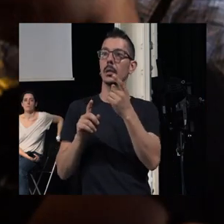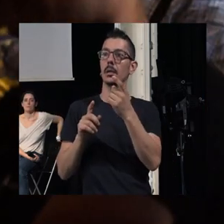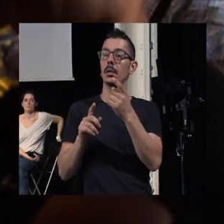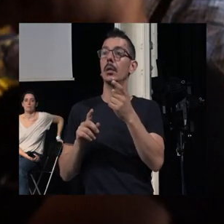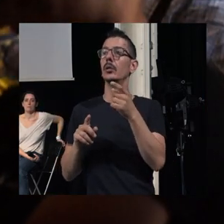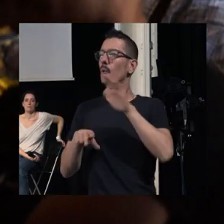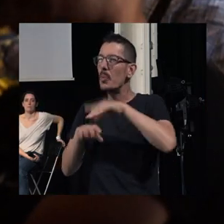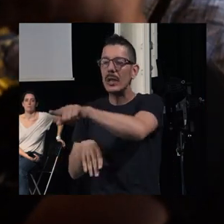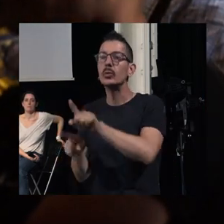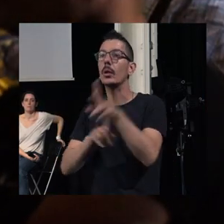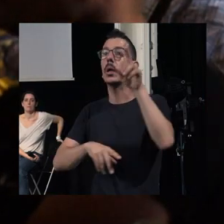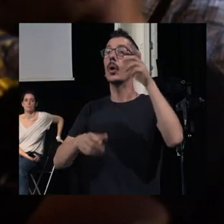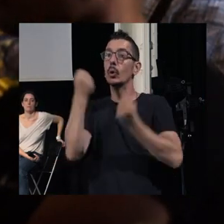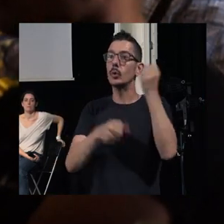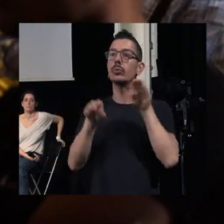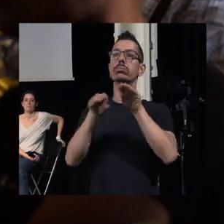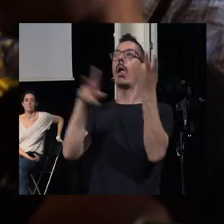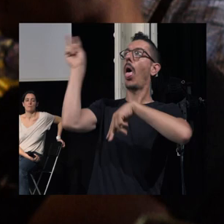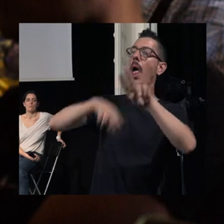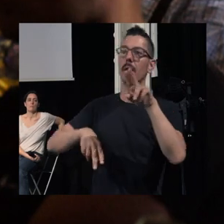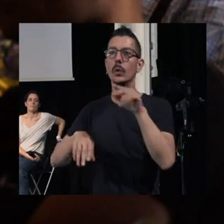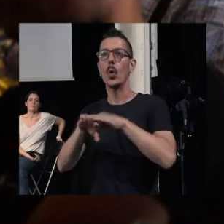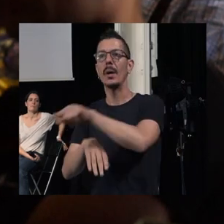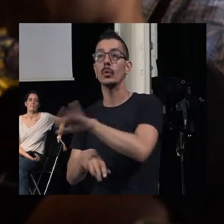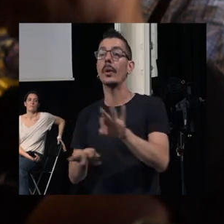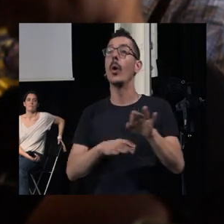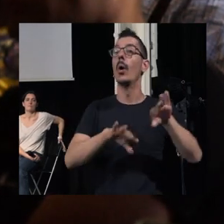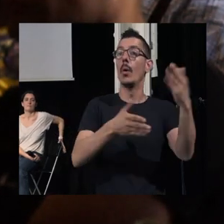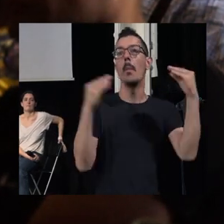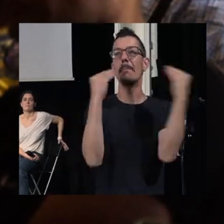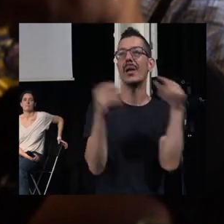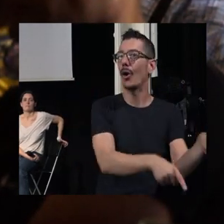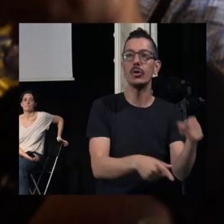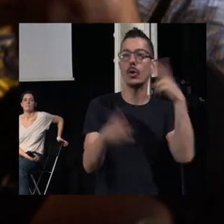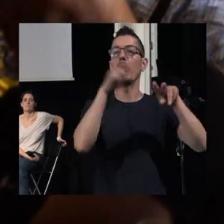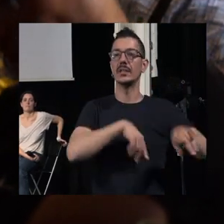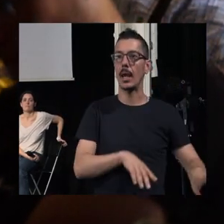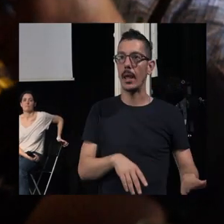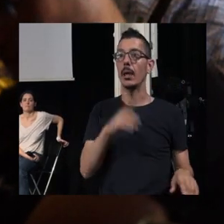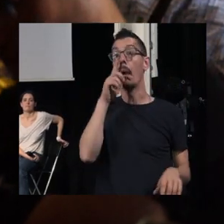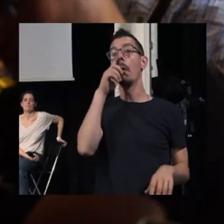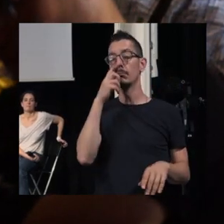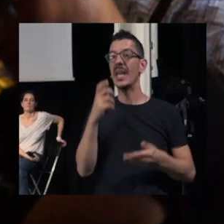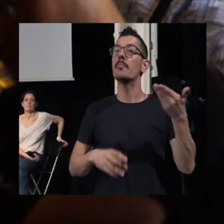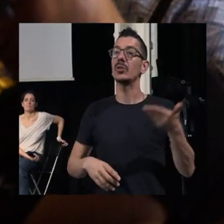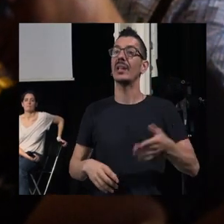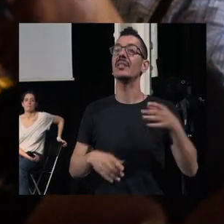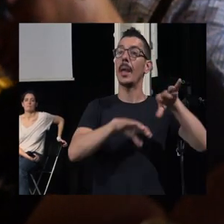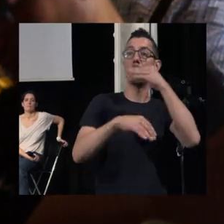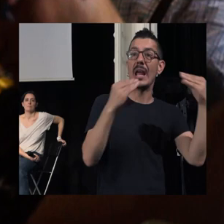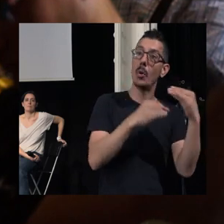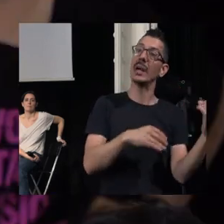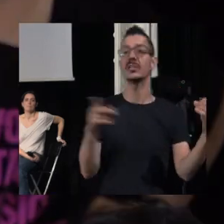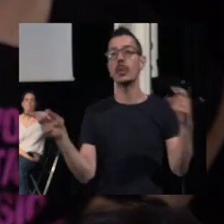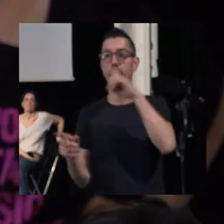no. Bien. Estar por debajo de un melón está guay. Sí. Yo